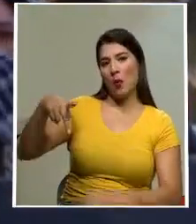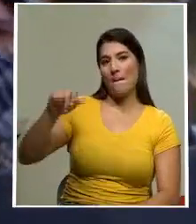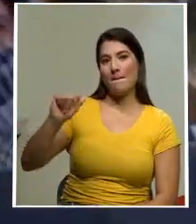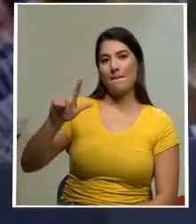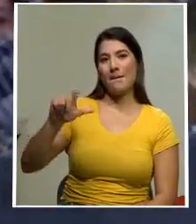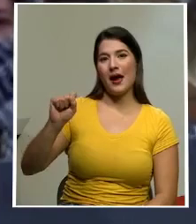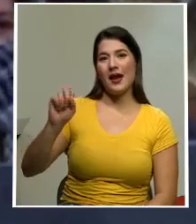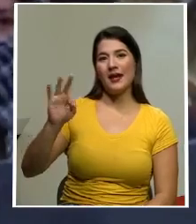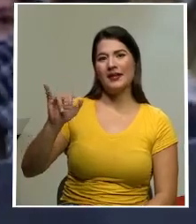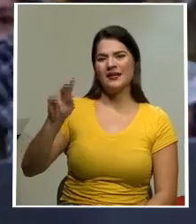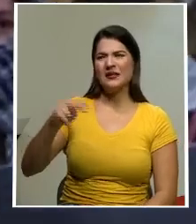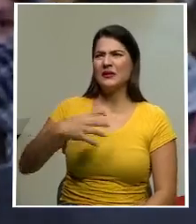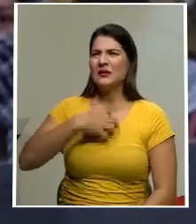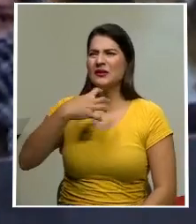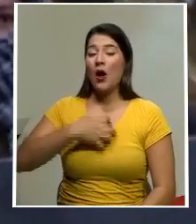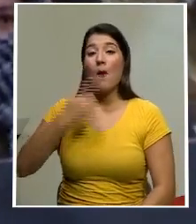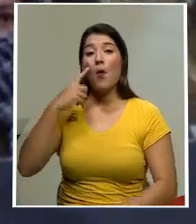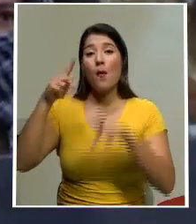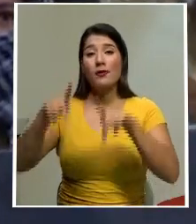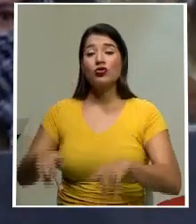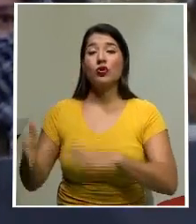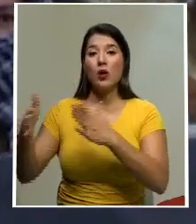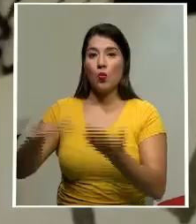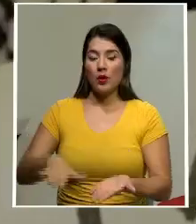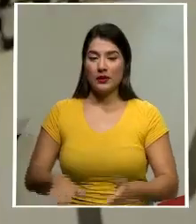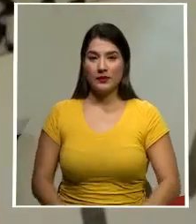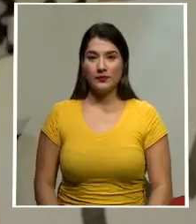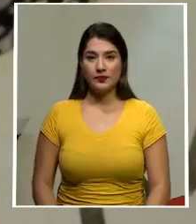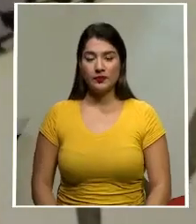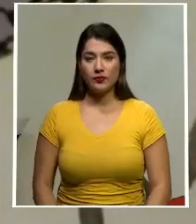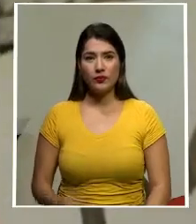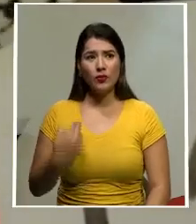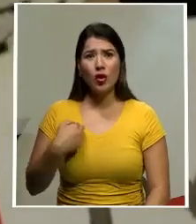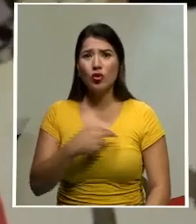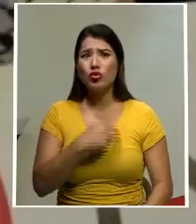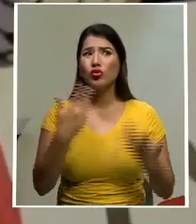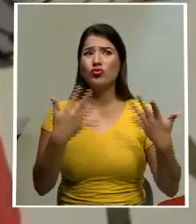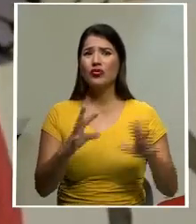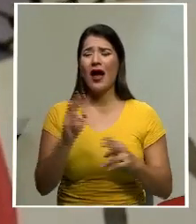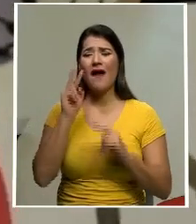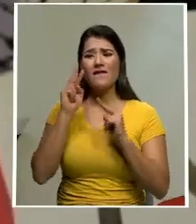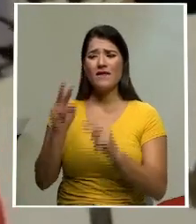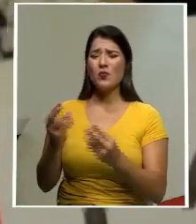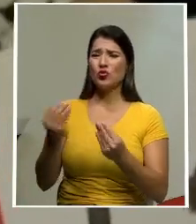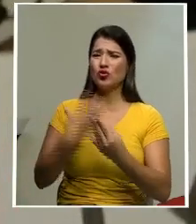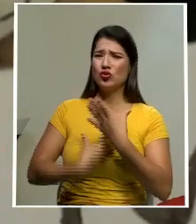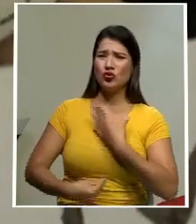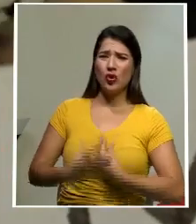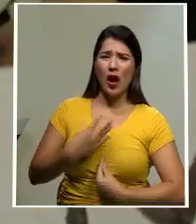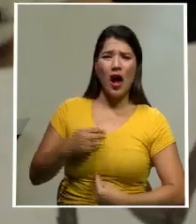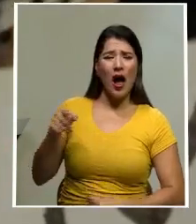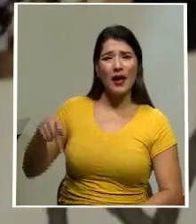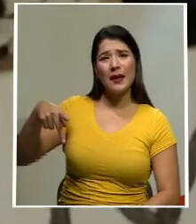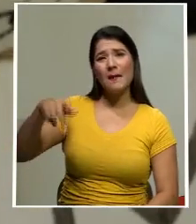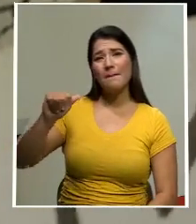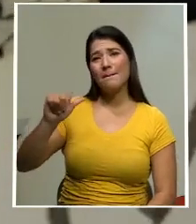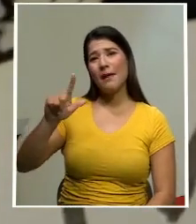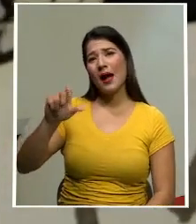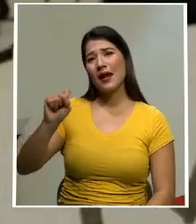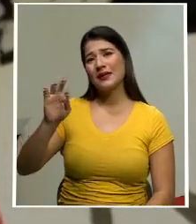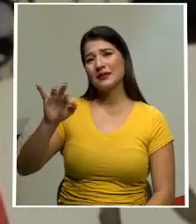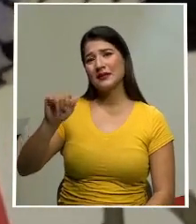muertes provocadas por los bombardeos israelíes en el conflicto. Hemos visto mucha pena allá en Palestina, muchos niños que están quedando